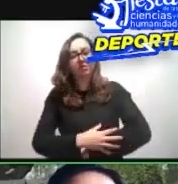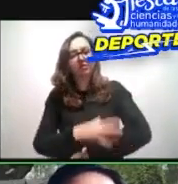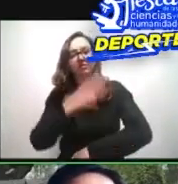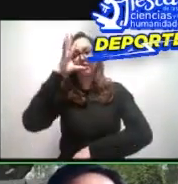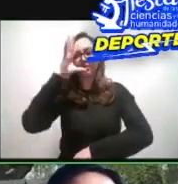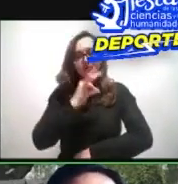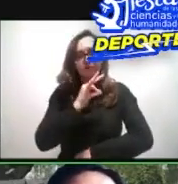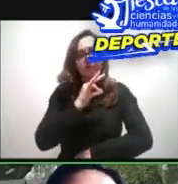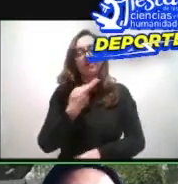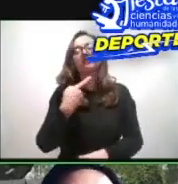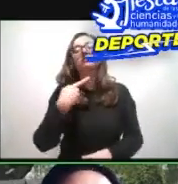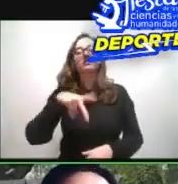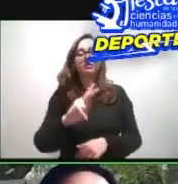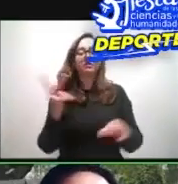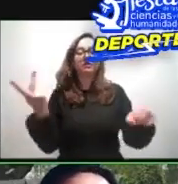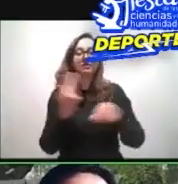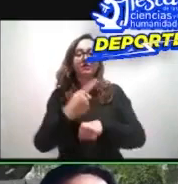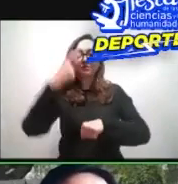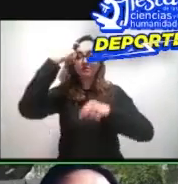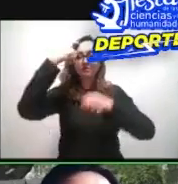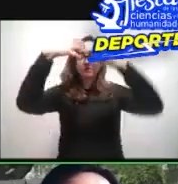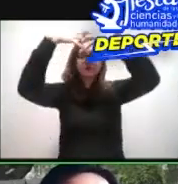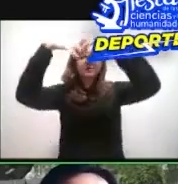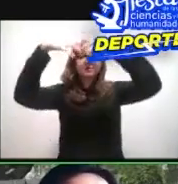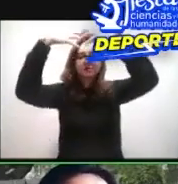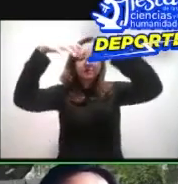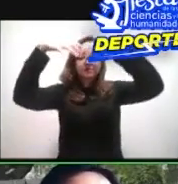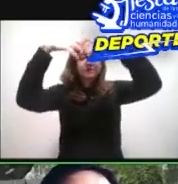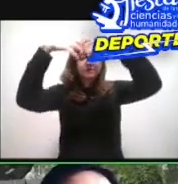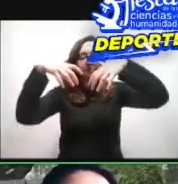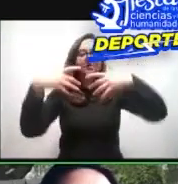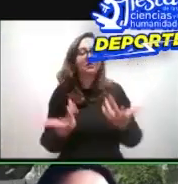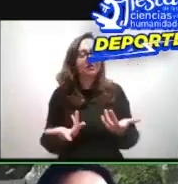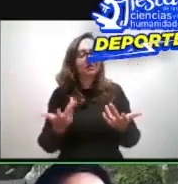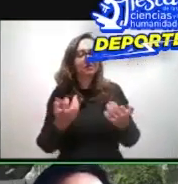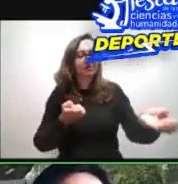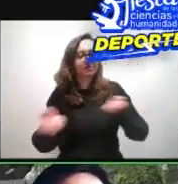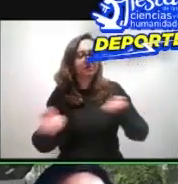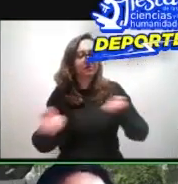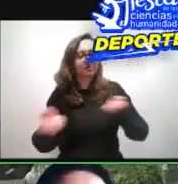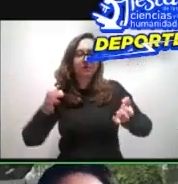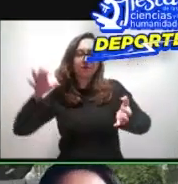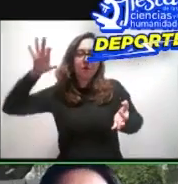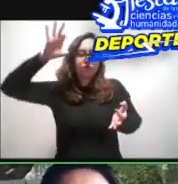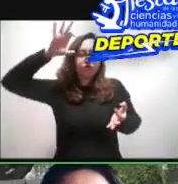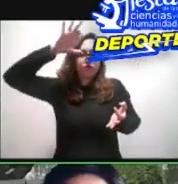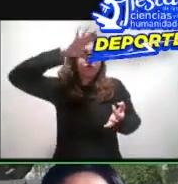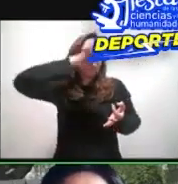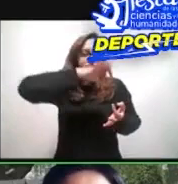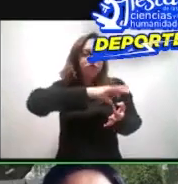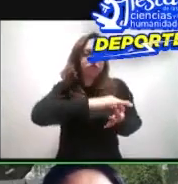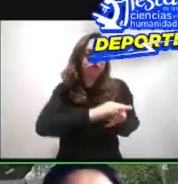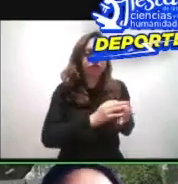cómo precisamente el cerebro se va adaptando cada vez que se hace más esta actividad física y, como ya